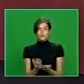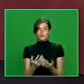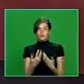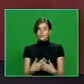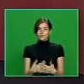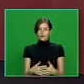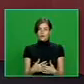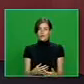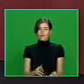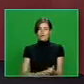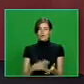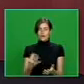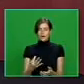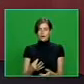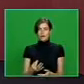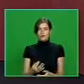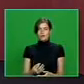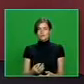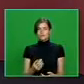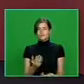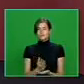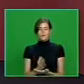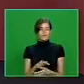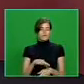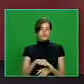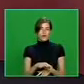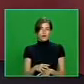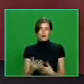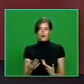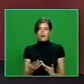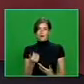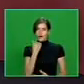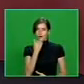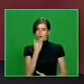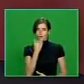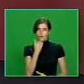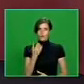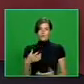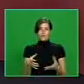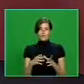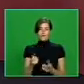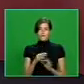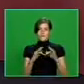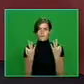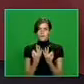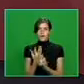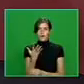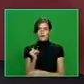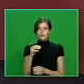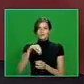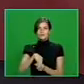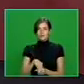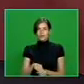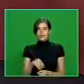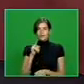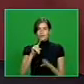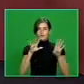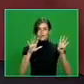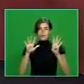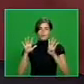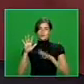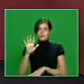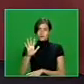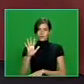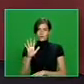ha sido dejado que ha sido vejado por una por un clan familiar que están aquí metido desde 1995